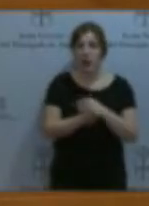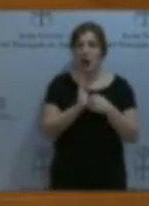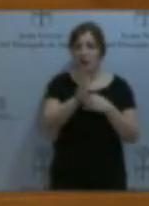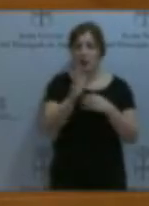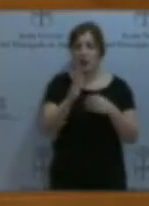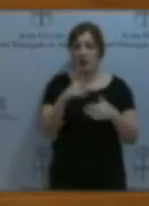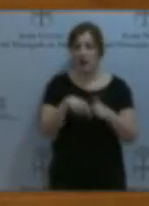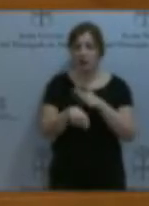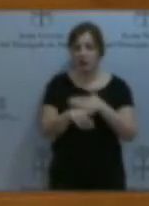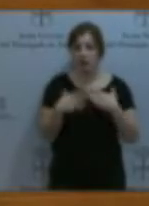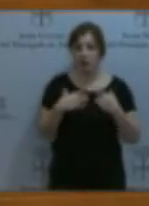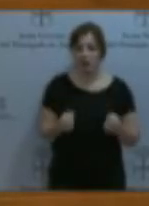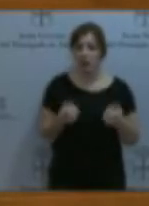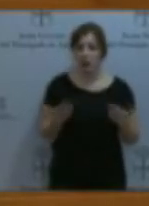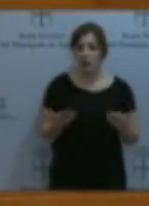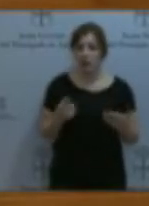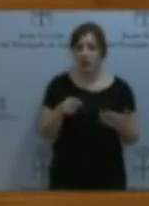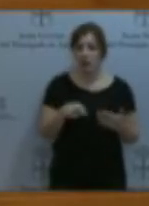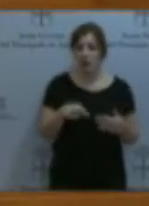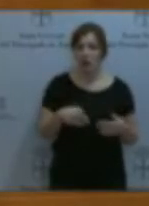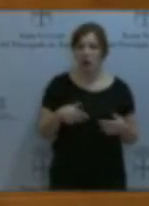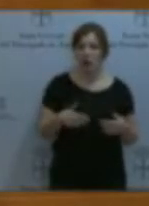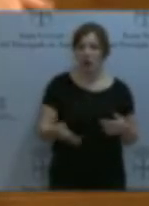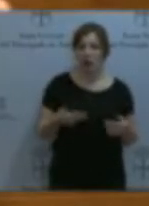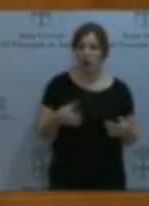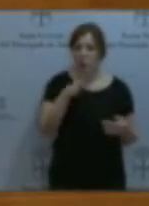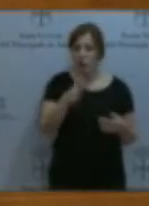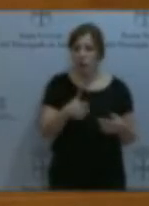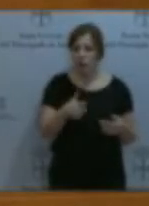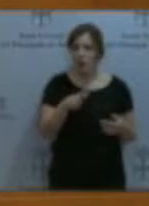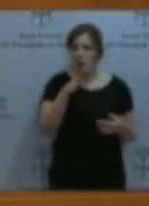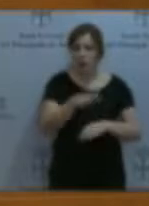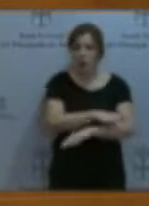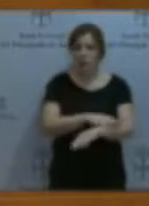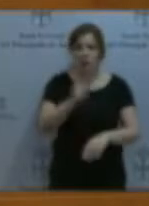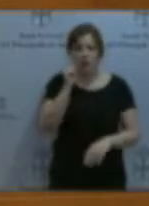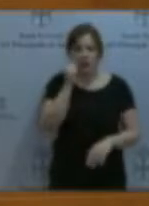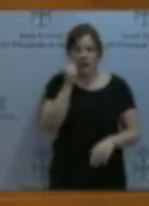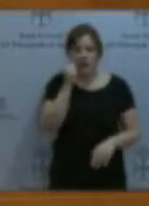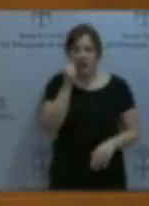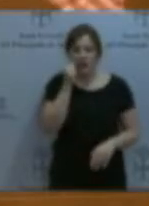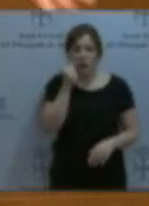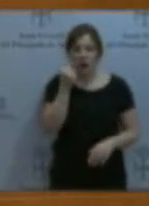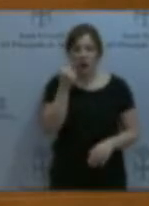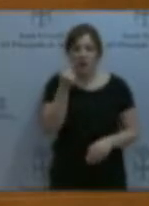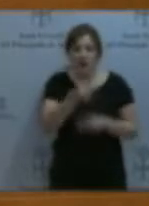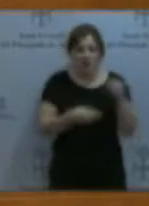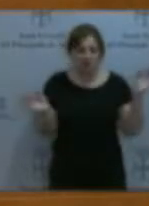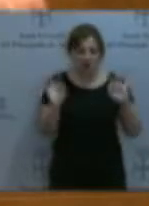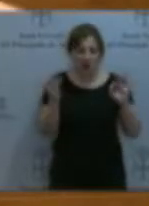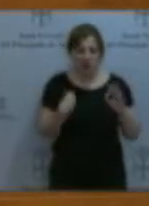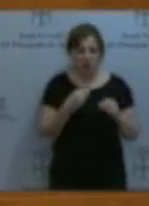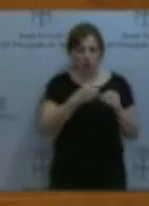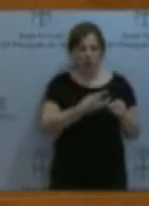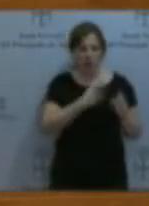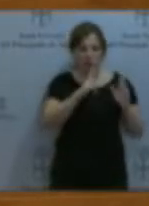sanitaria. ¿A qué viene entonces este desprecio absoluto por la ley? ¿Por qué el Gobierno de Javier Fernández no reacciona a lo que dice la Sindicatura y el Tribunal de Cuentas? ¿Por qué no